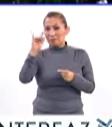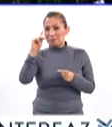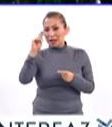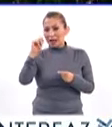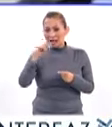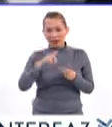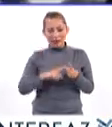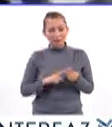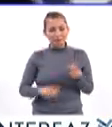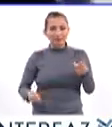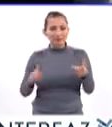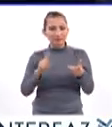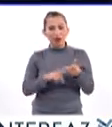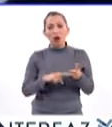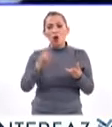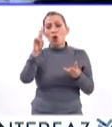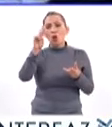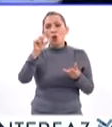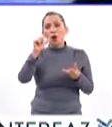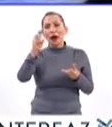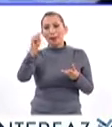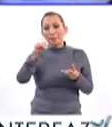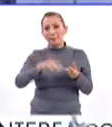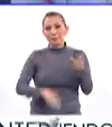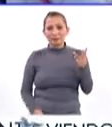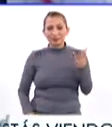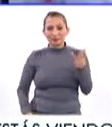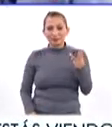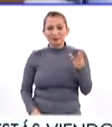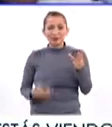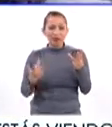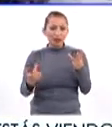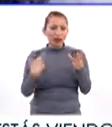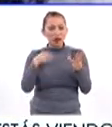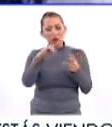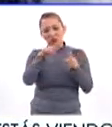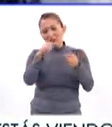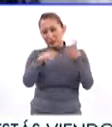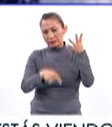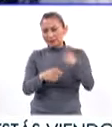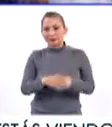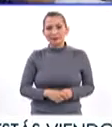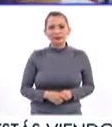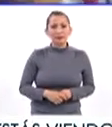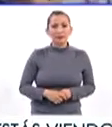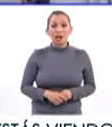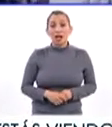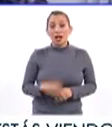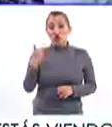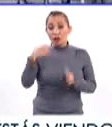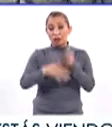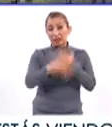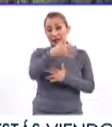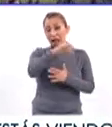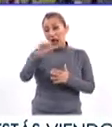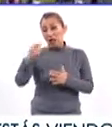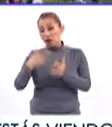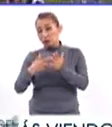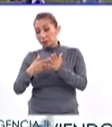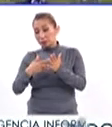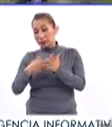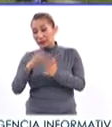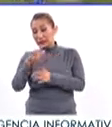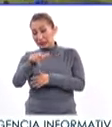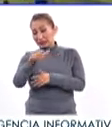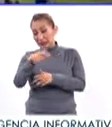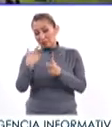Instituto Politécnico Nacional y la Universidad Autónoma Metropolitana, entre otras. Entre 2015 y 2017,